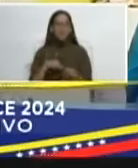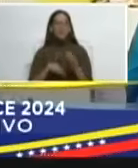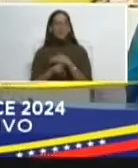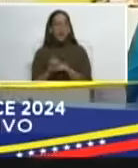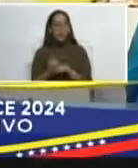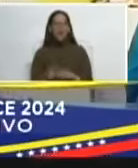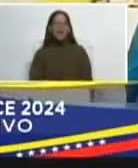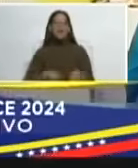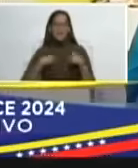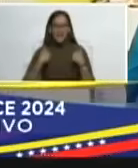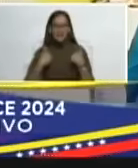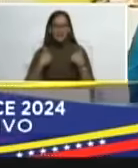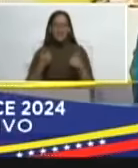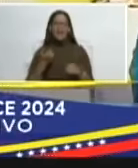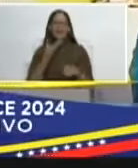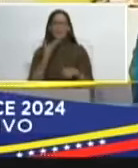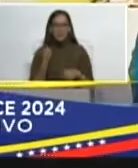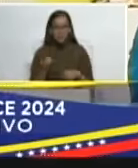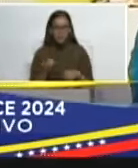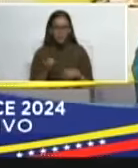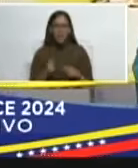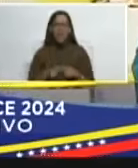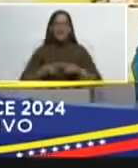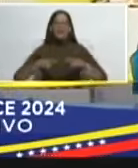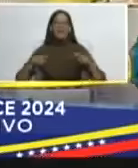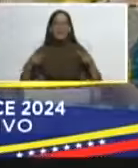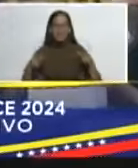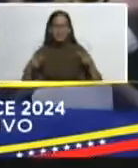a más, a mejor, a crecer.